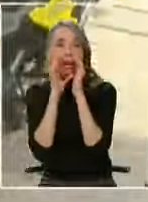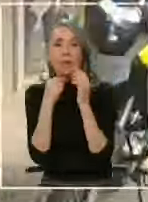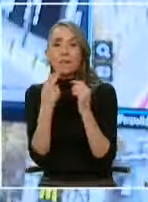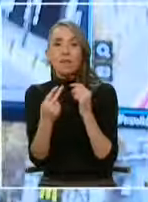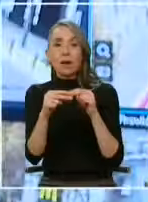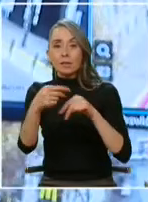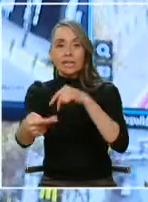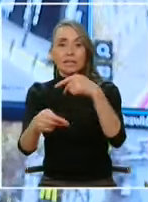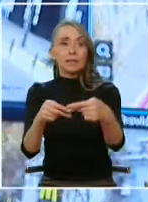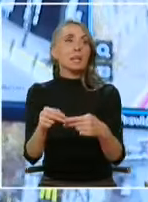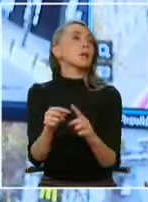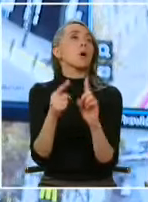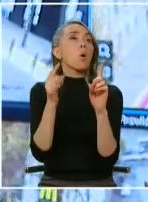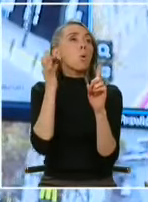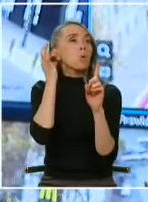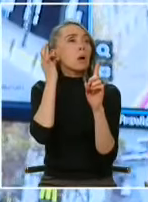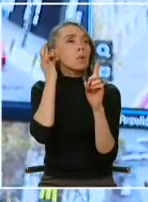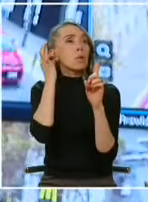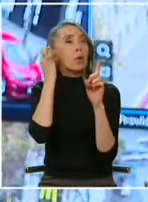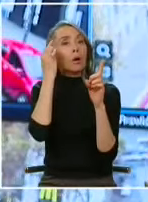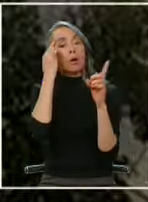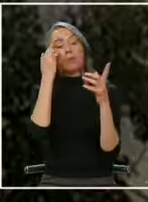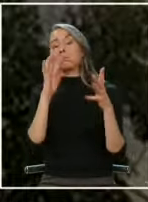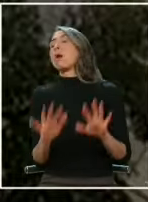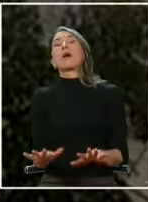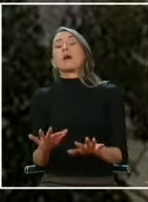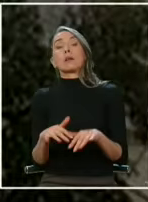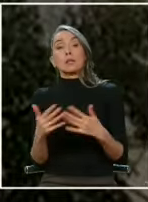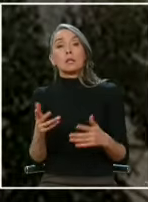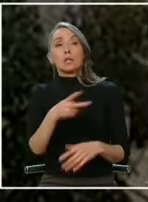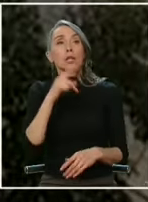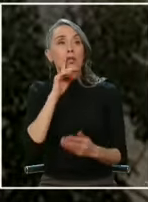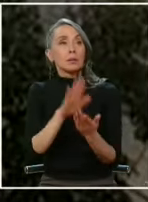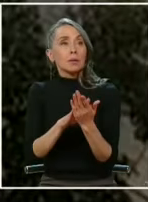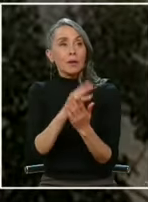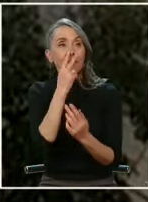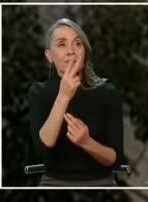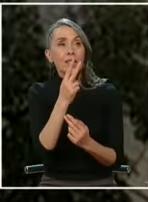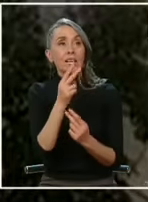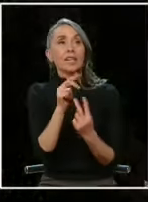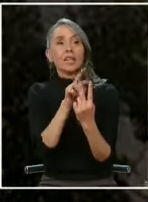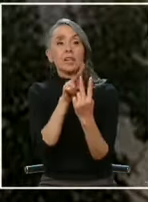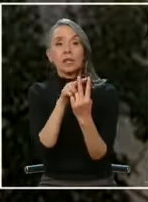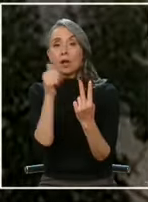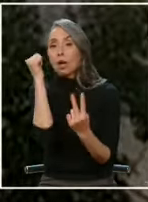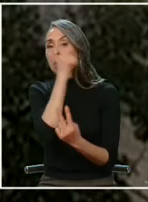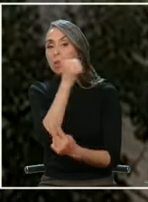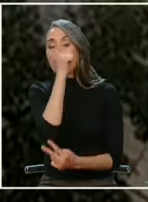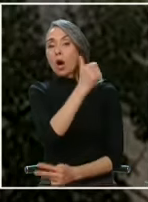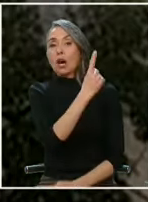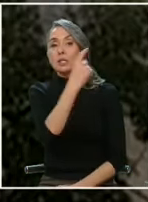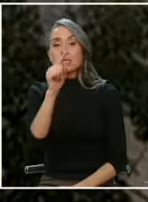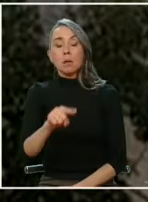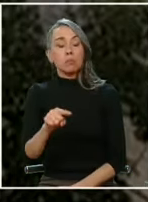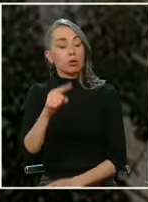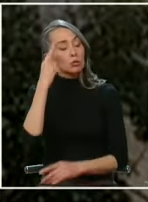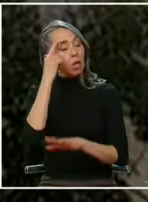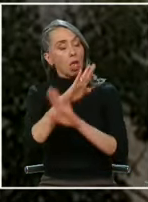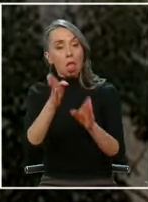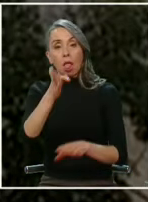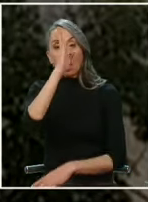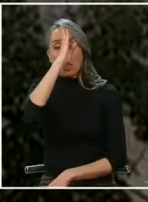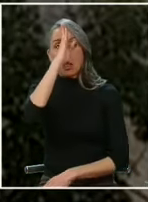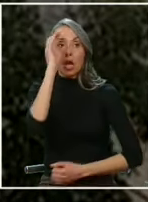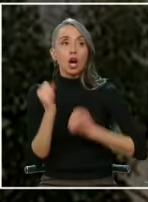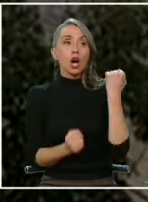mujer uno de ellos se descompensó totalmente y nosotros tenemos la impresión que estaban absolutamente drogados y que en realidad